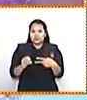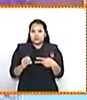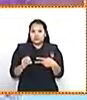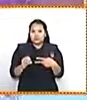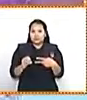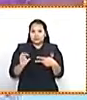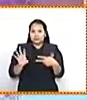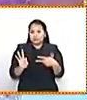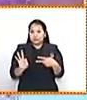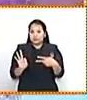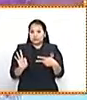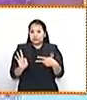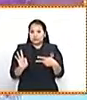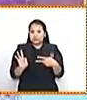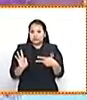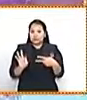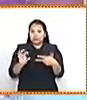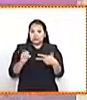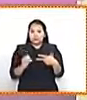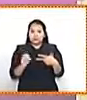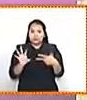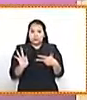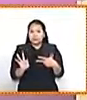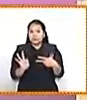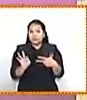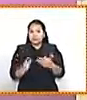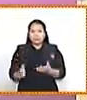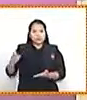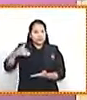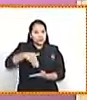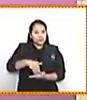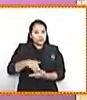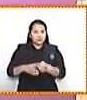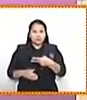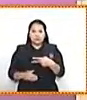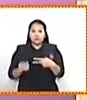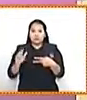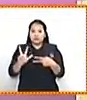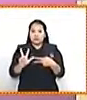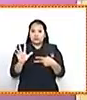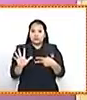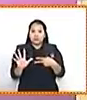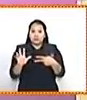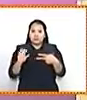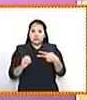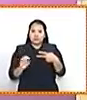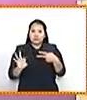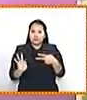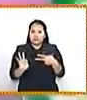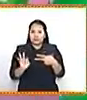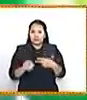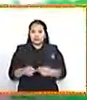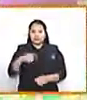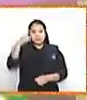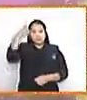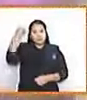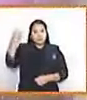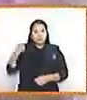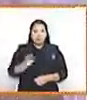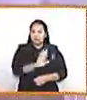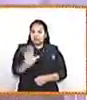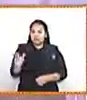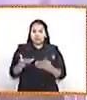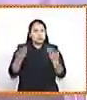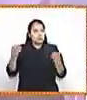es el 9. Segundo número premiado, 09. Repito, 35 y 09. Queridos soñadores, y ustedes